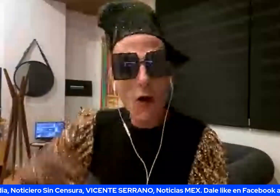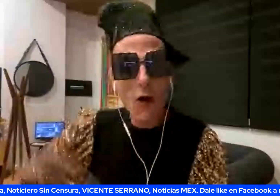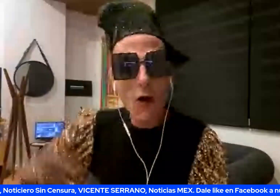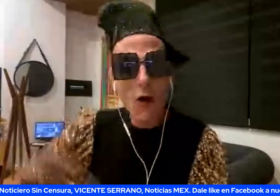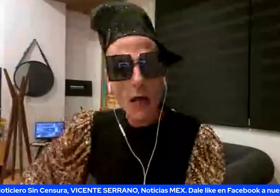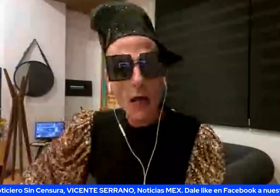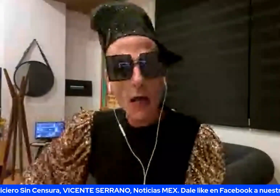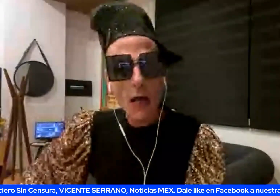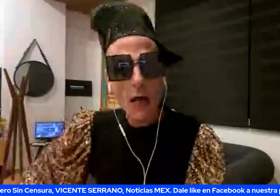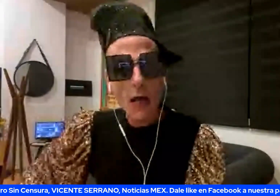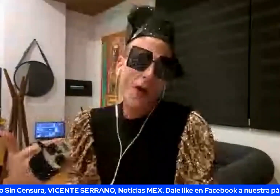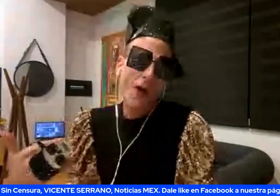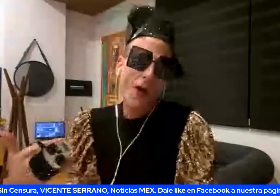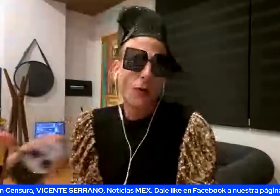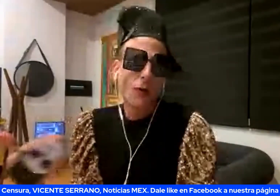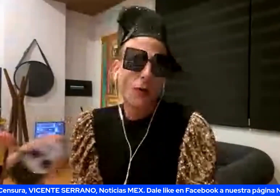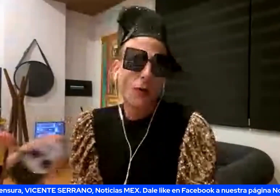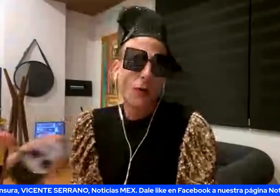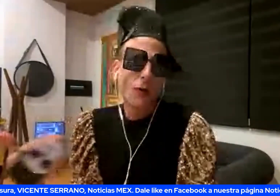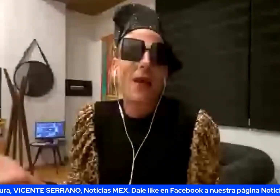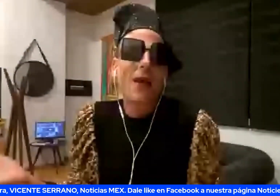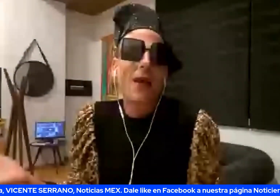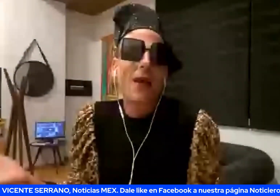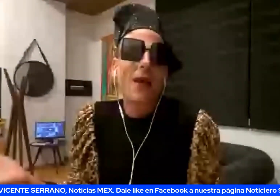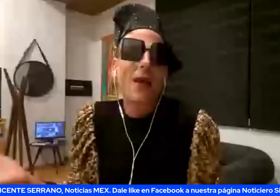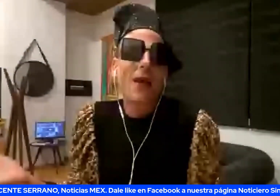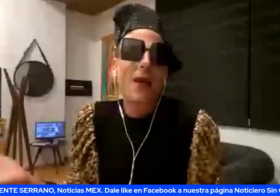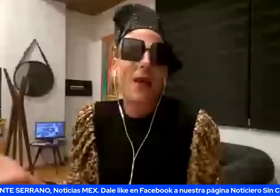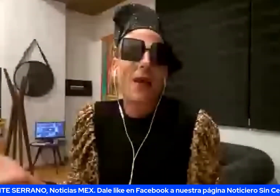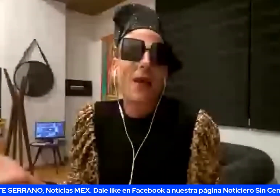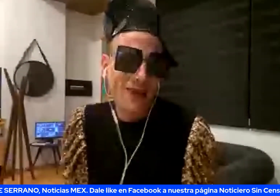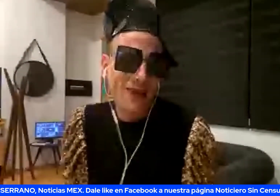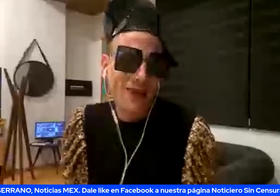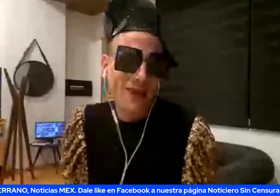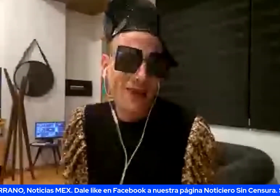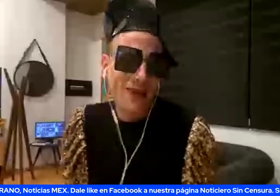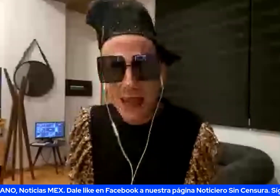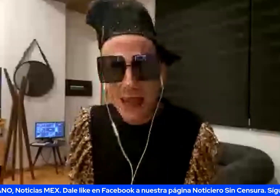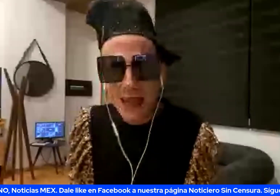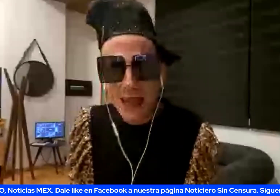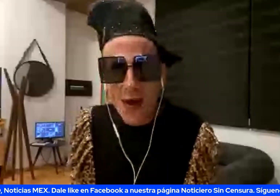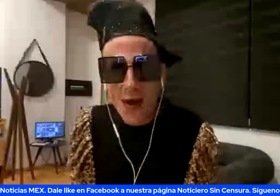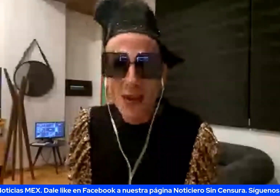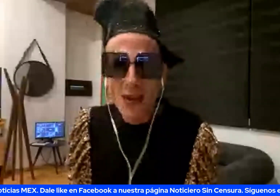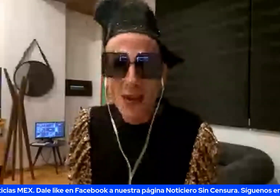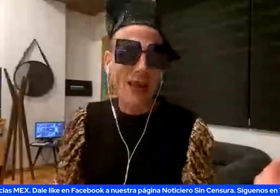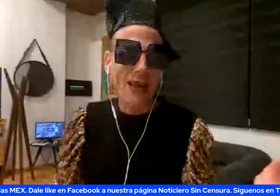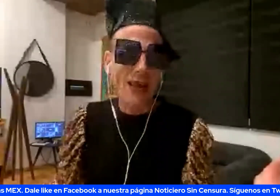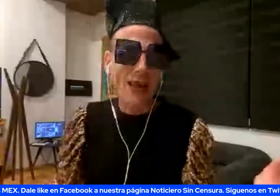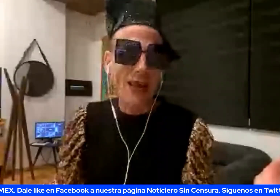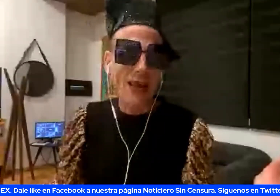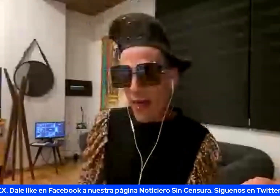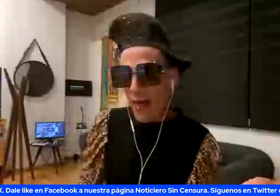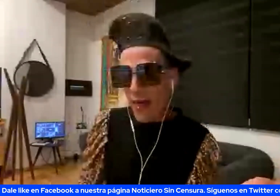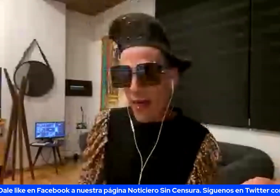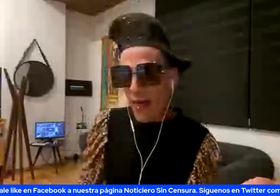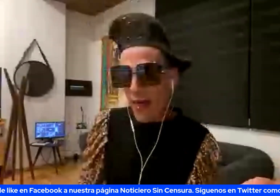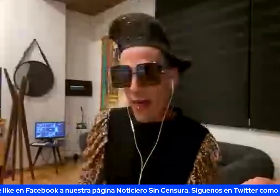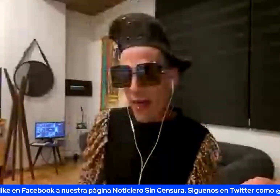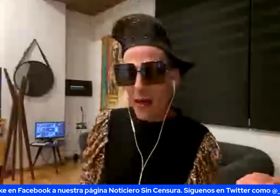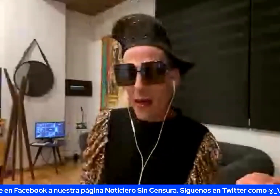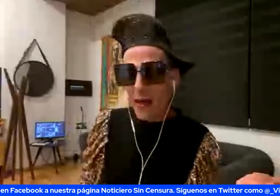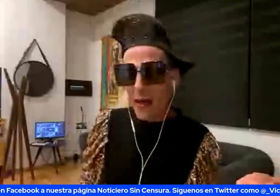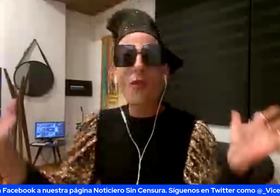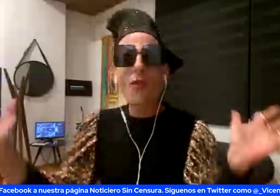todos. Claro, con su respectivo, por supuesto, porque no hay que dejar de decirlo, ni modo de que no se ganara nada,